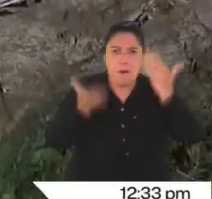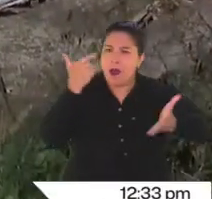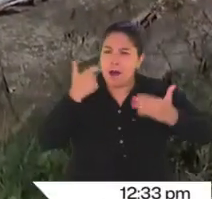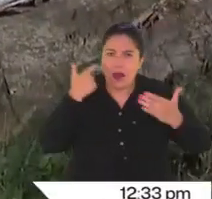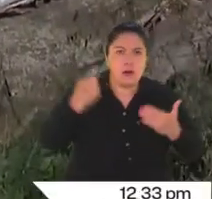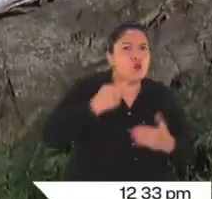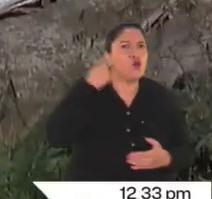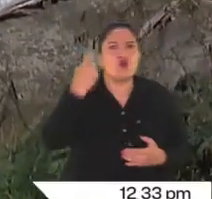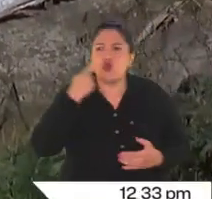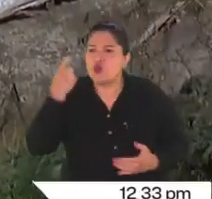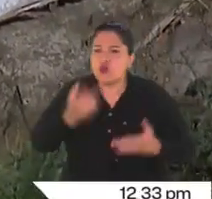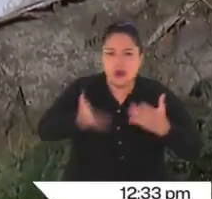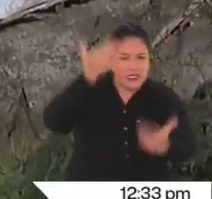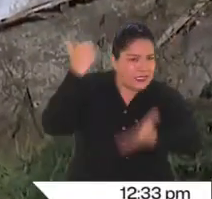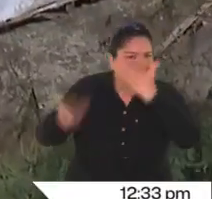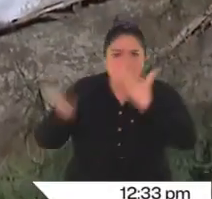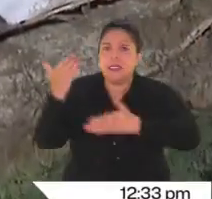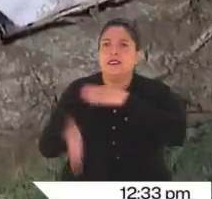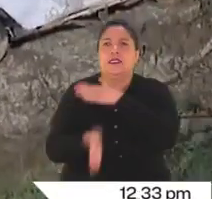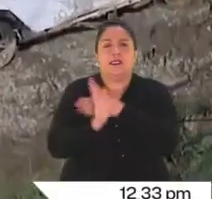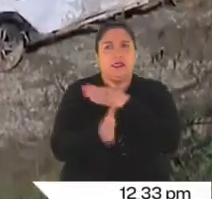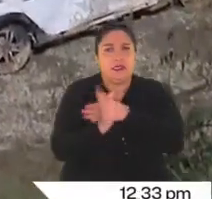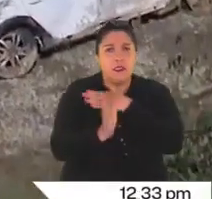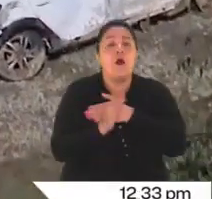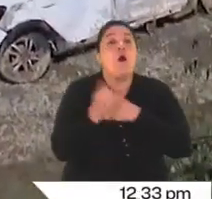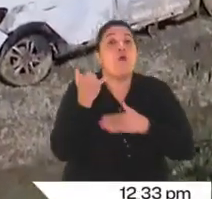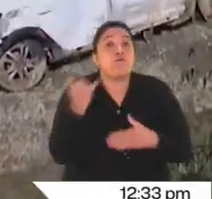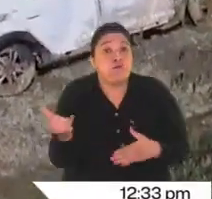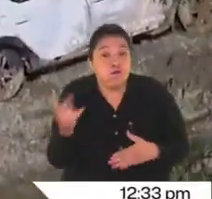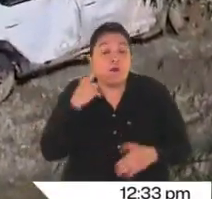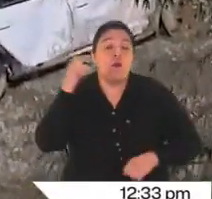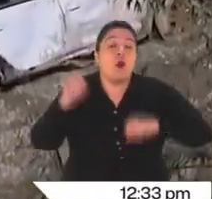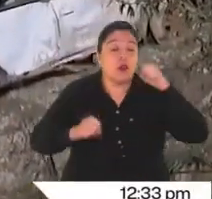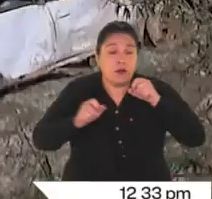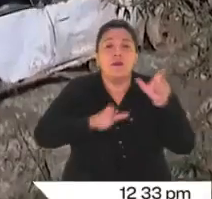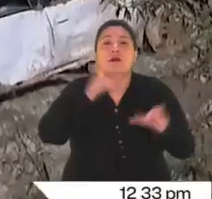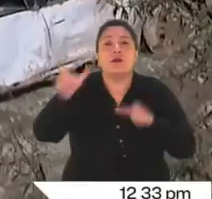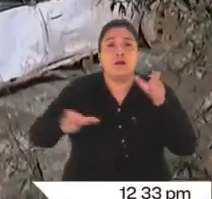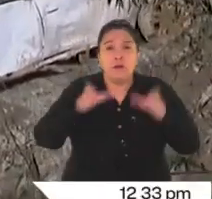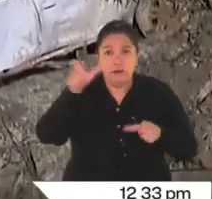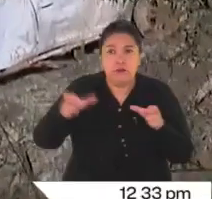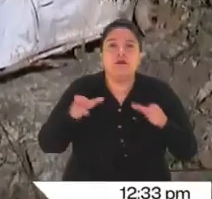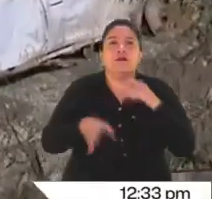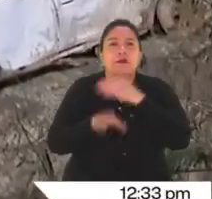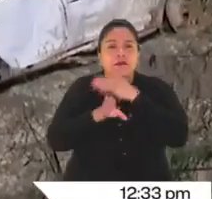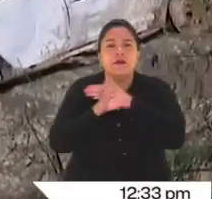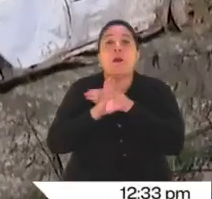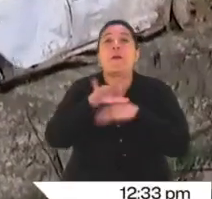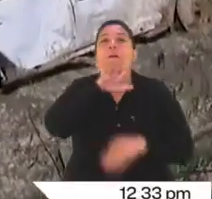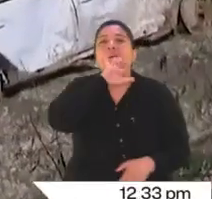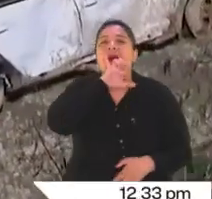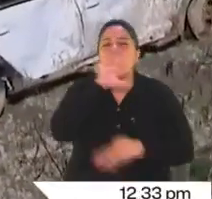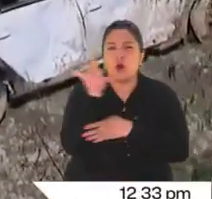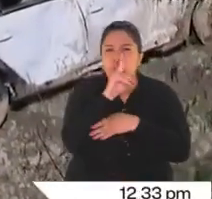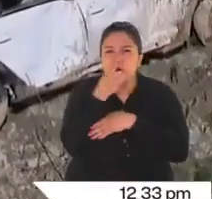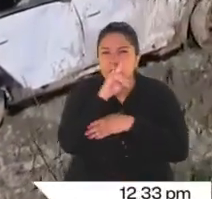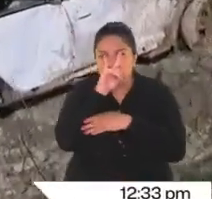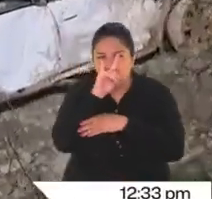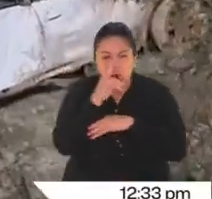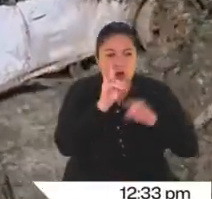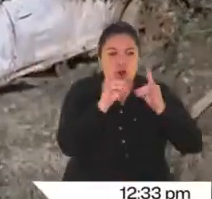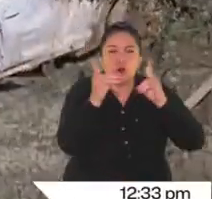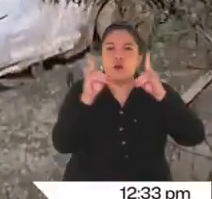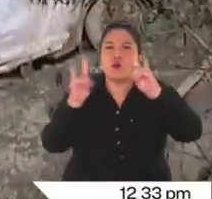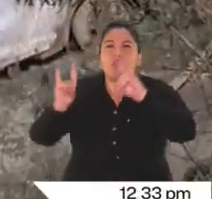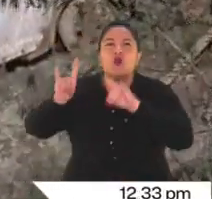personas. Todavía se dice que hay cuerpos bajo la tierra y son los perros del cuerpo de bomberos de Envigado